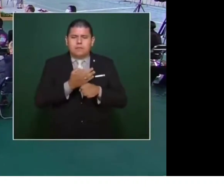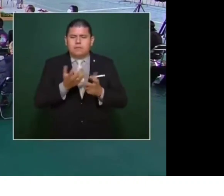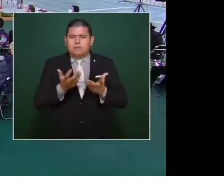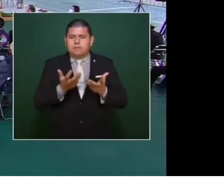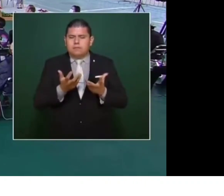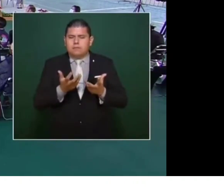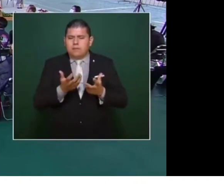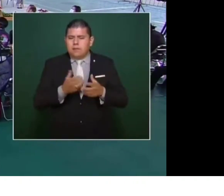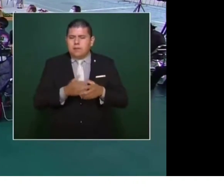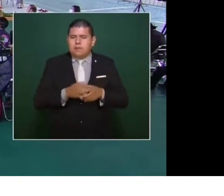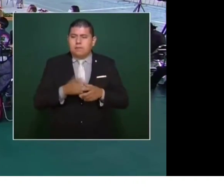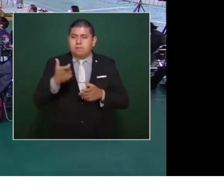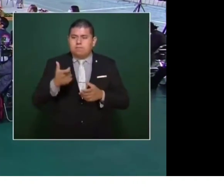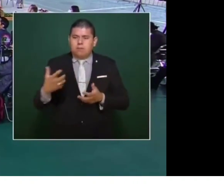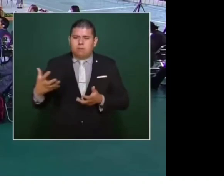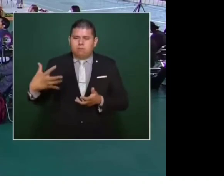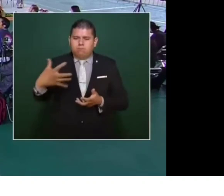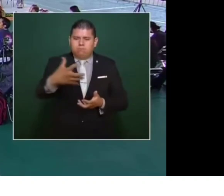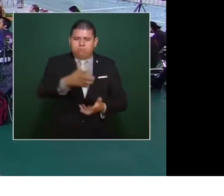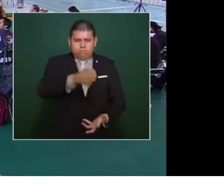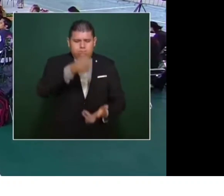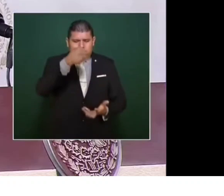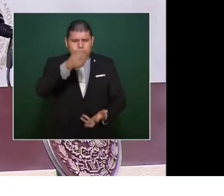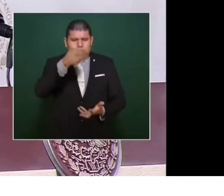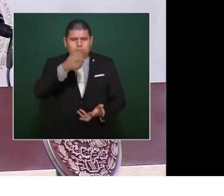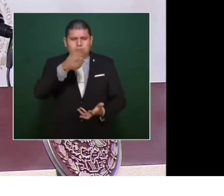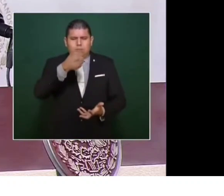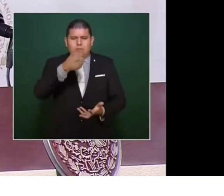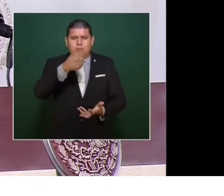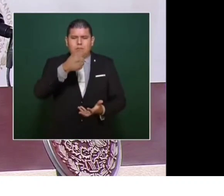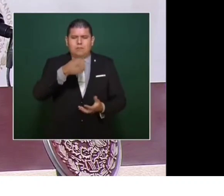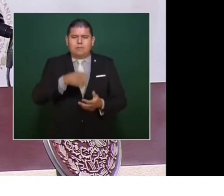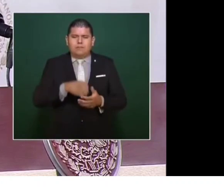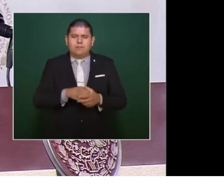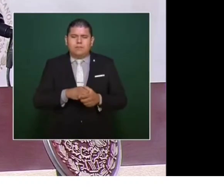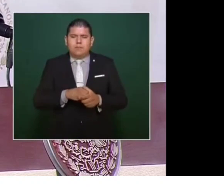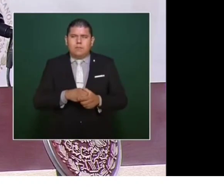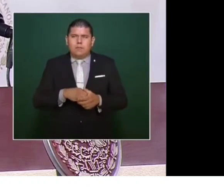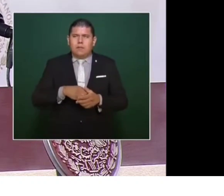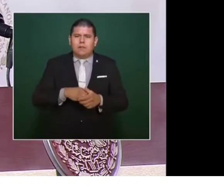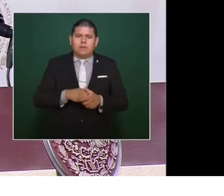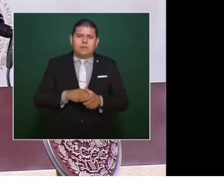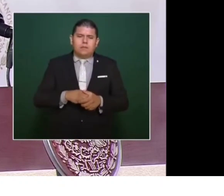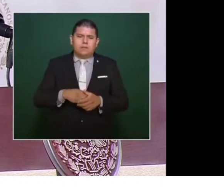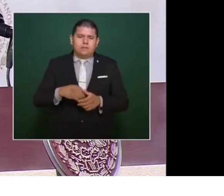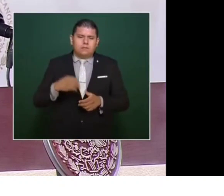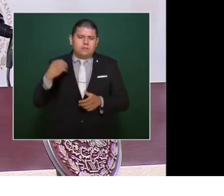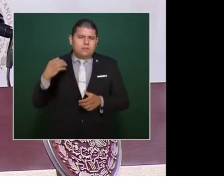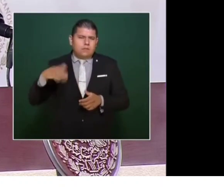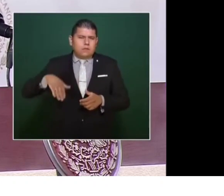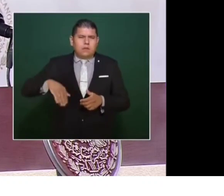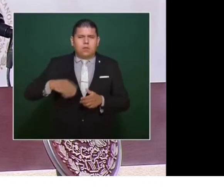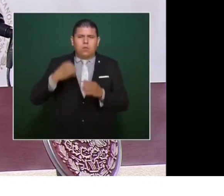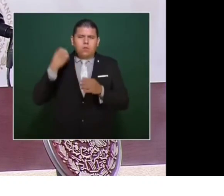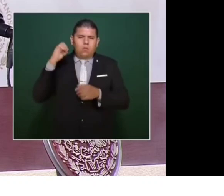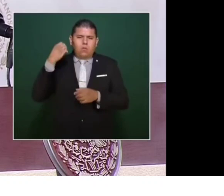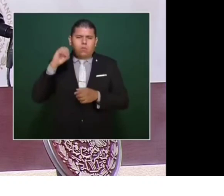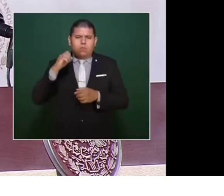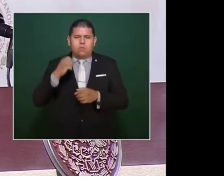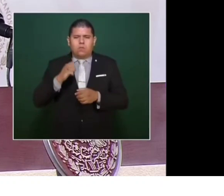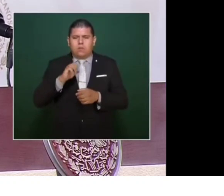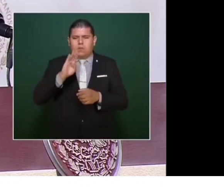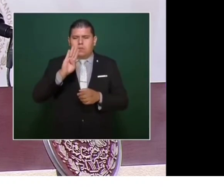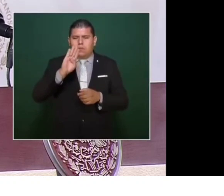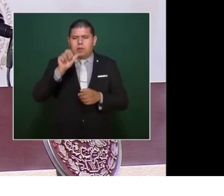los ingresos hasta octubre, que es el informe del Banco de México